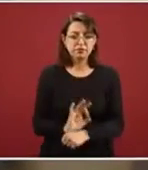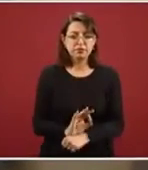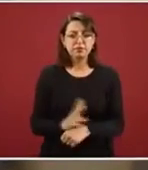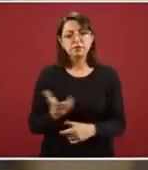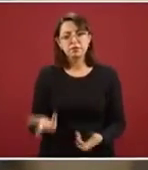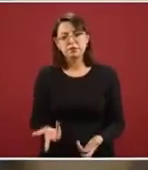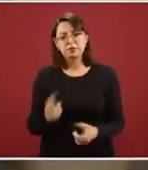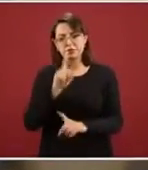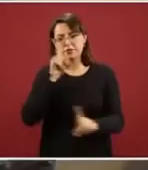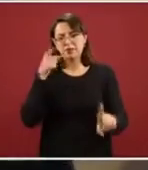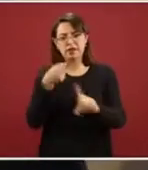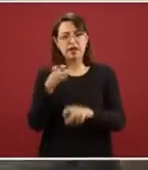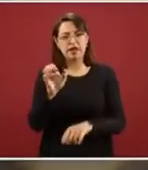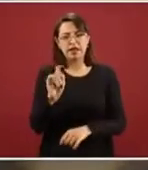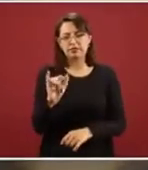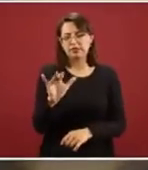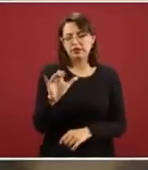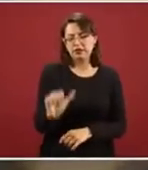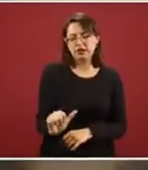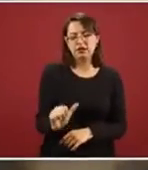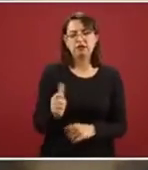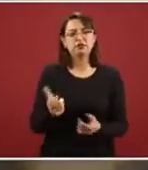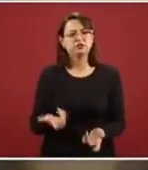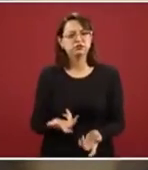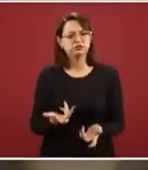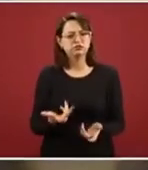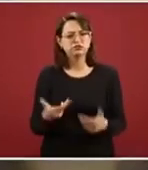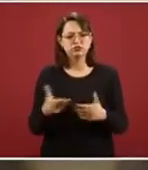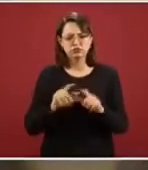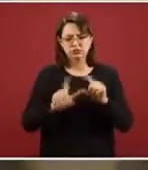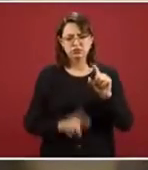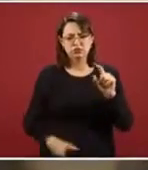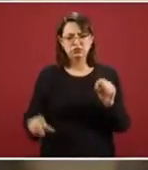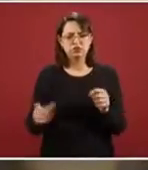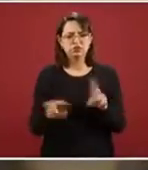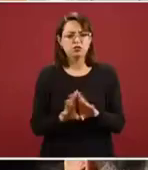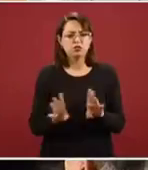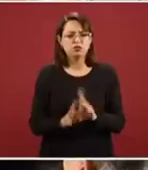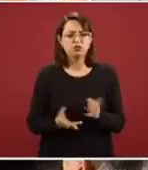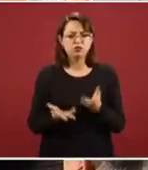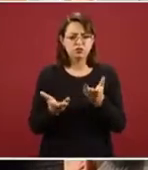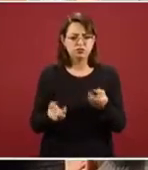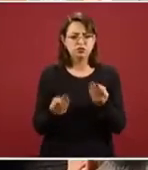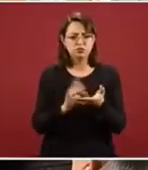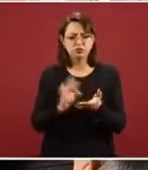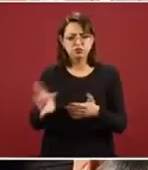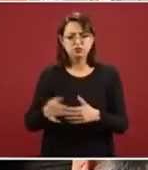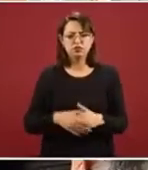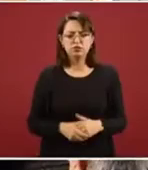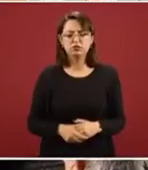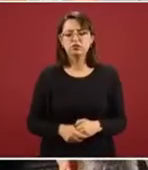una visión ética justamente para este país? Muchas gracias.